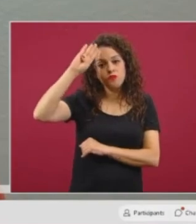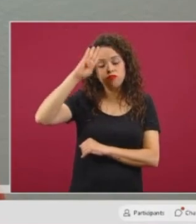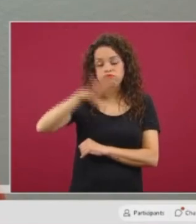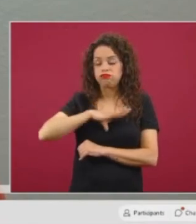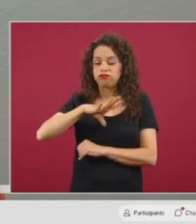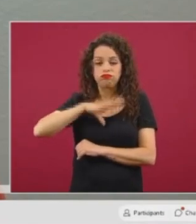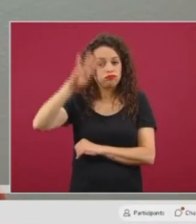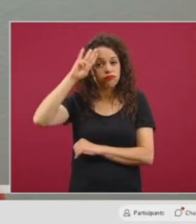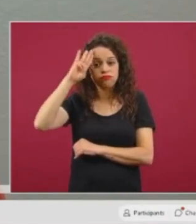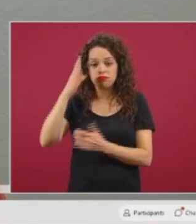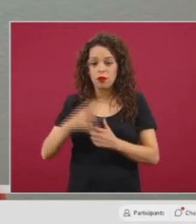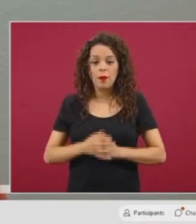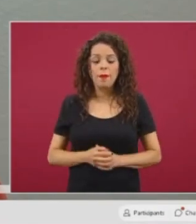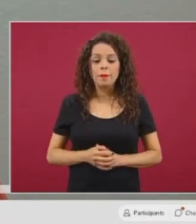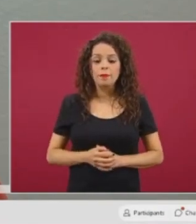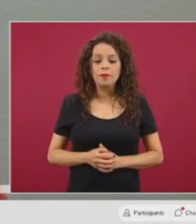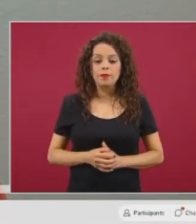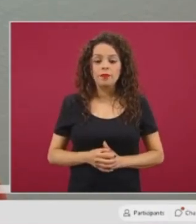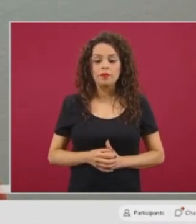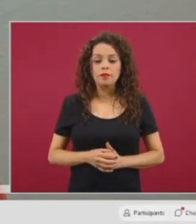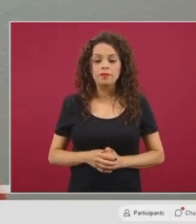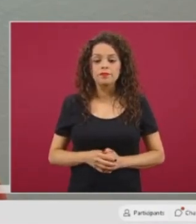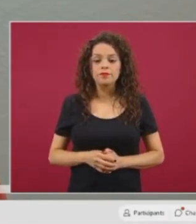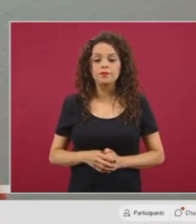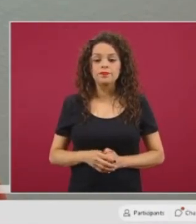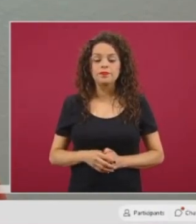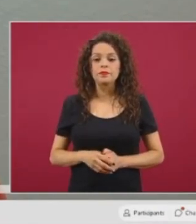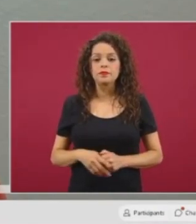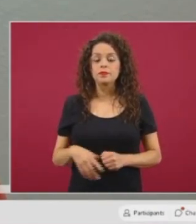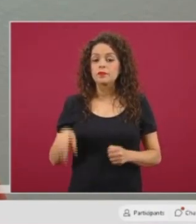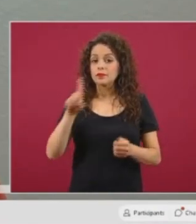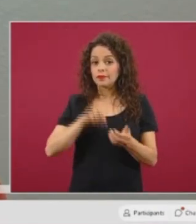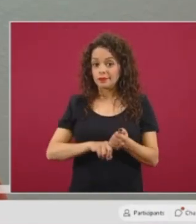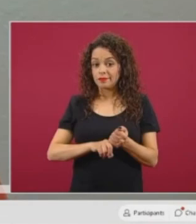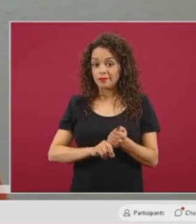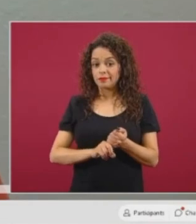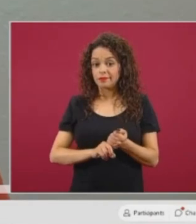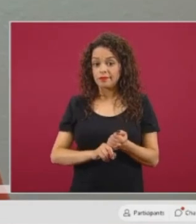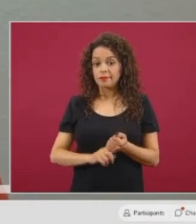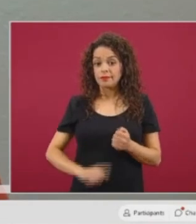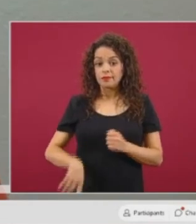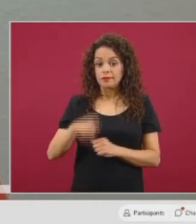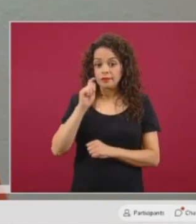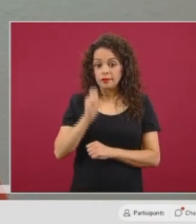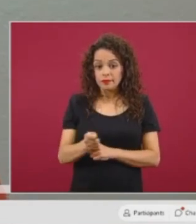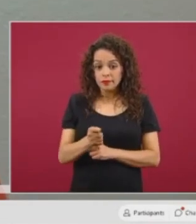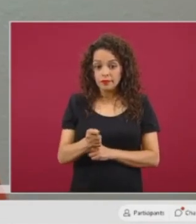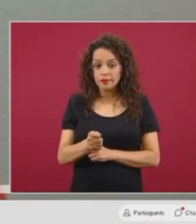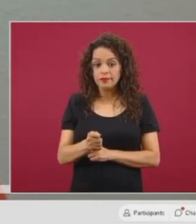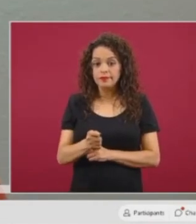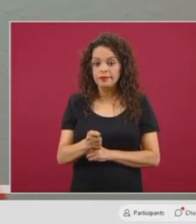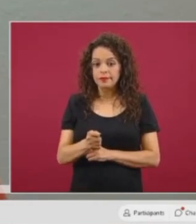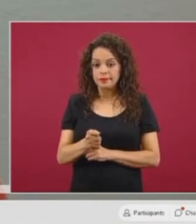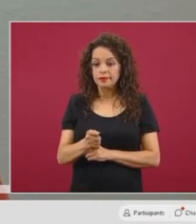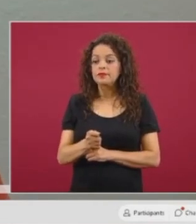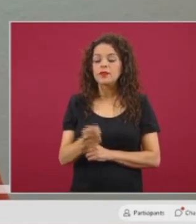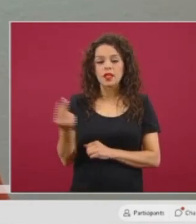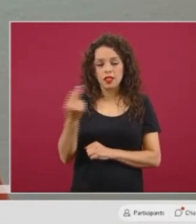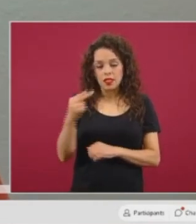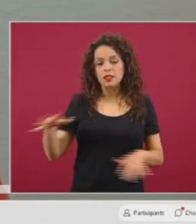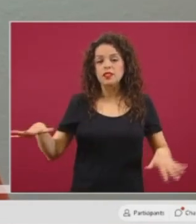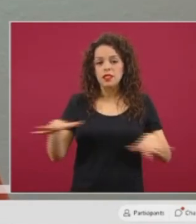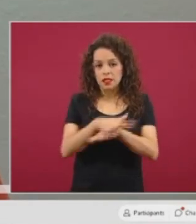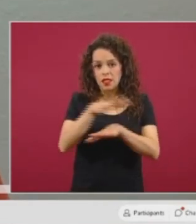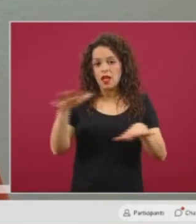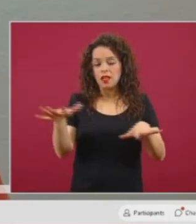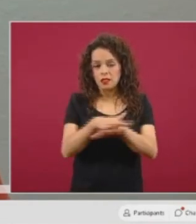vivieran en primera persona cuestiones que son estructurales y que tienen que cambiar.